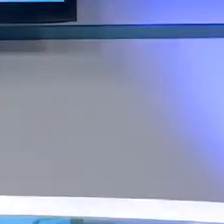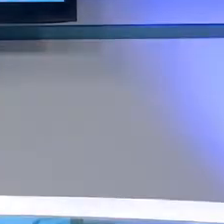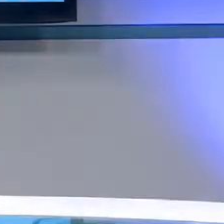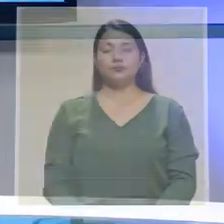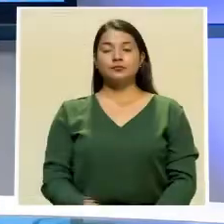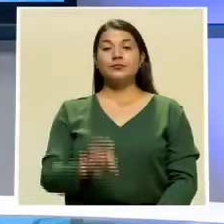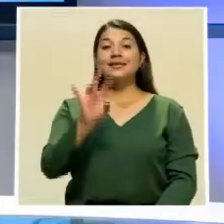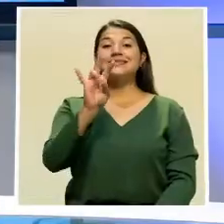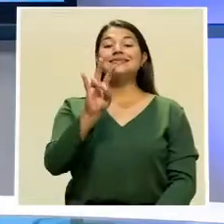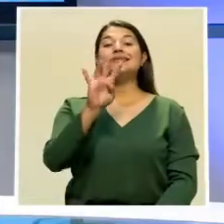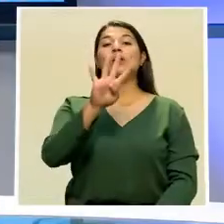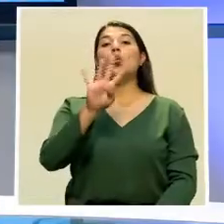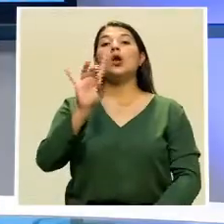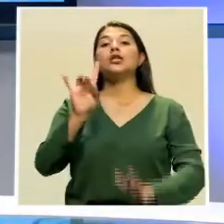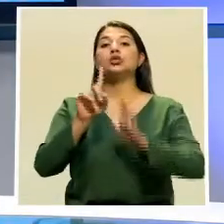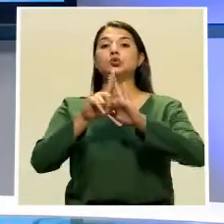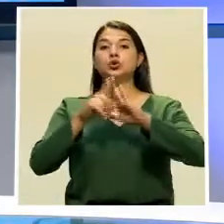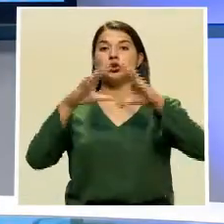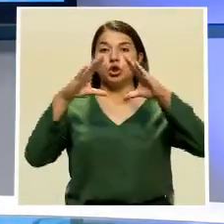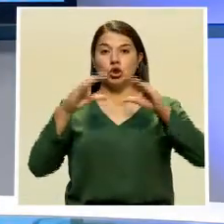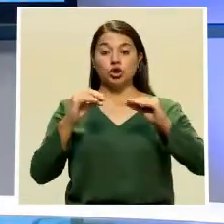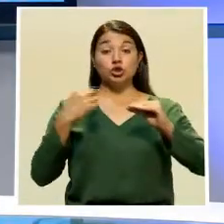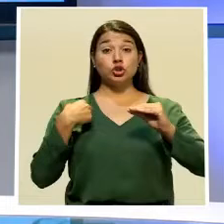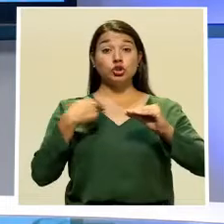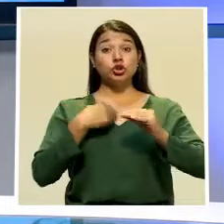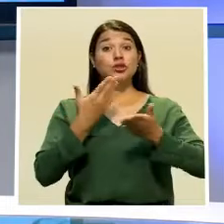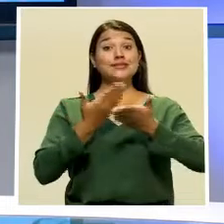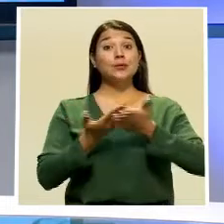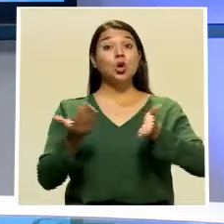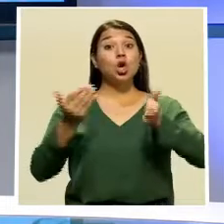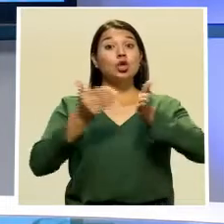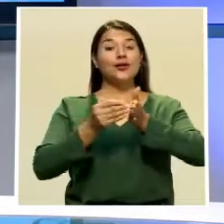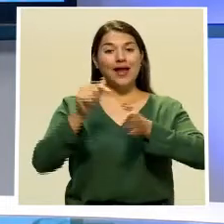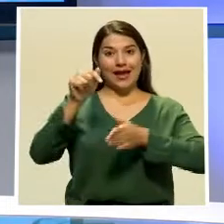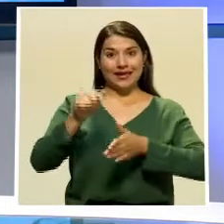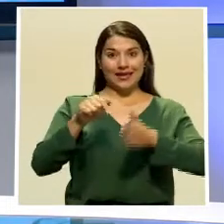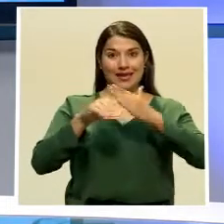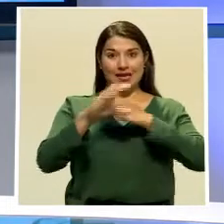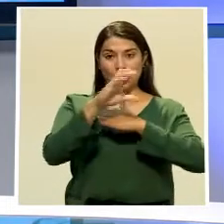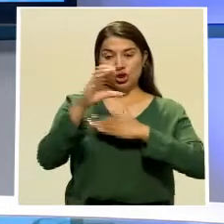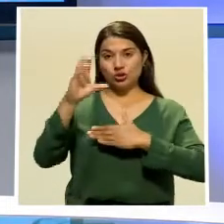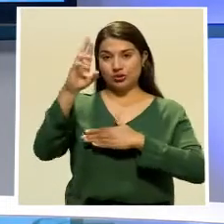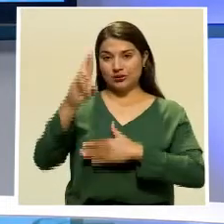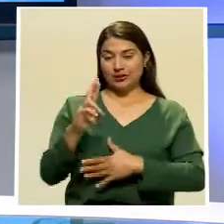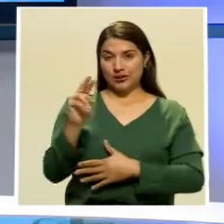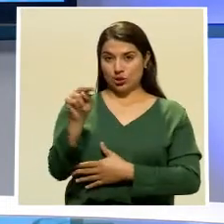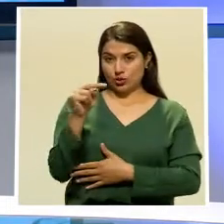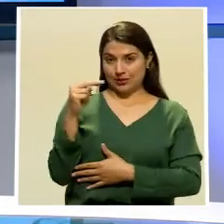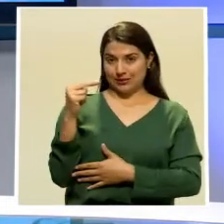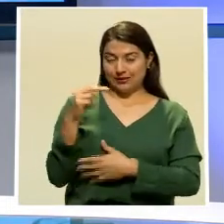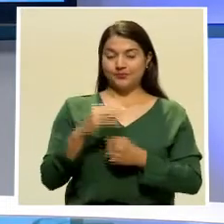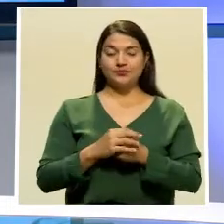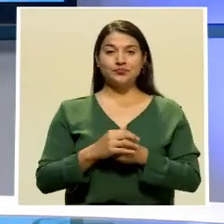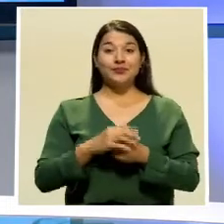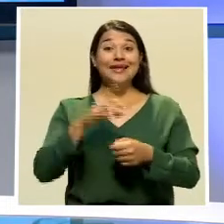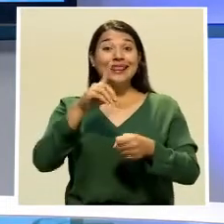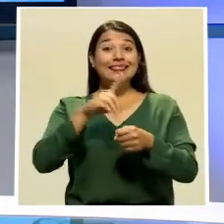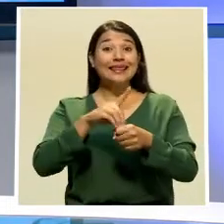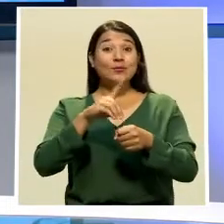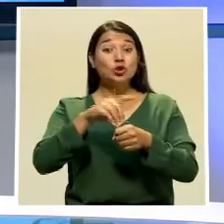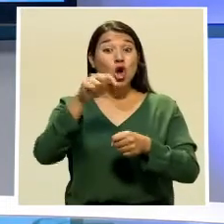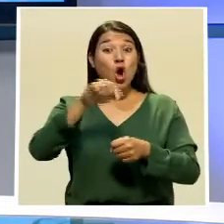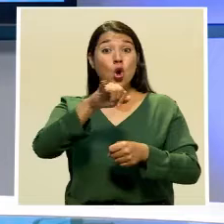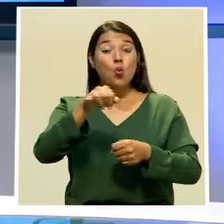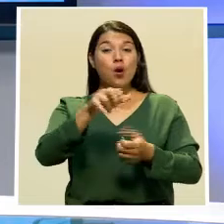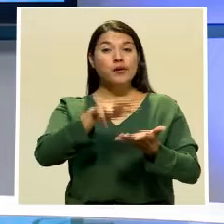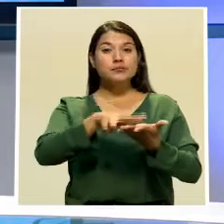A las 7:48 de la noche estamos de regreso en la edición estelar de Costa Rica Noticias. Los diputados aprobaron este